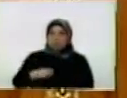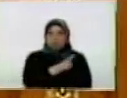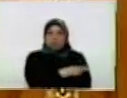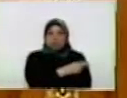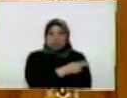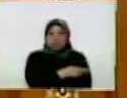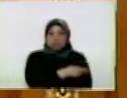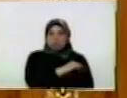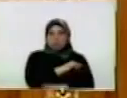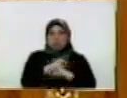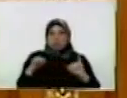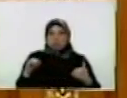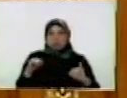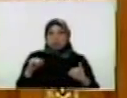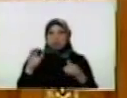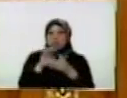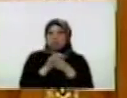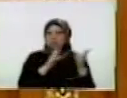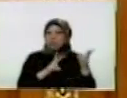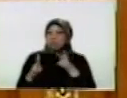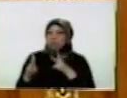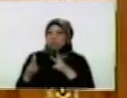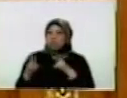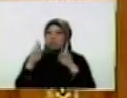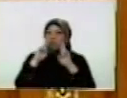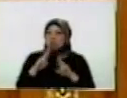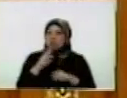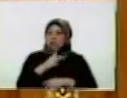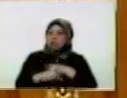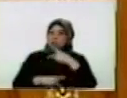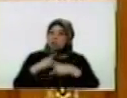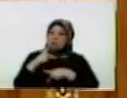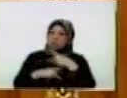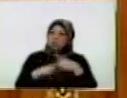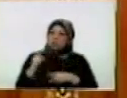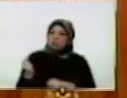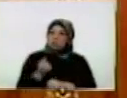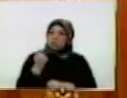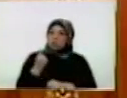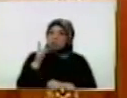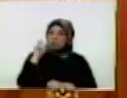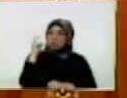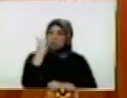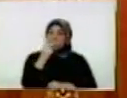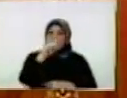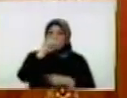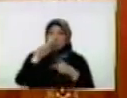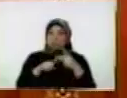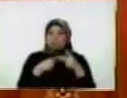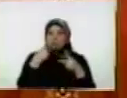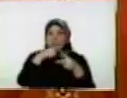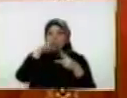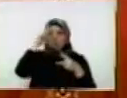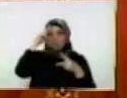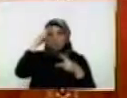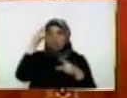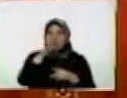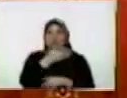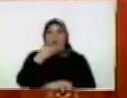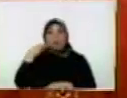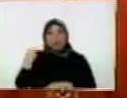logramos controlarla, resistir. Y lo hice por dos razones fundamentales, Juventud de